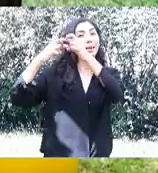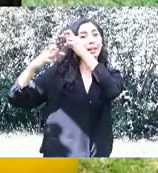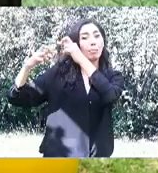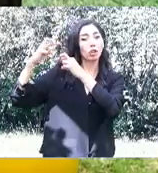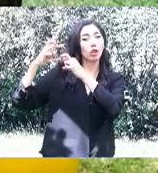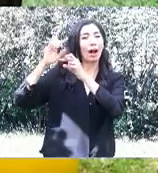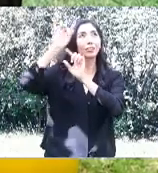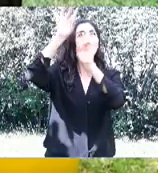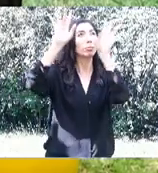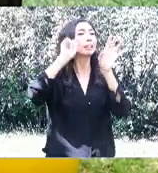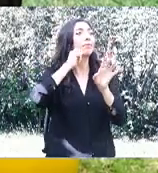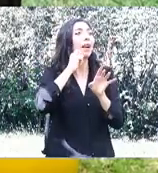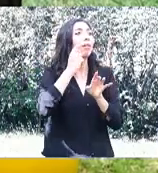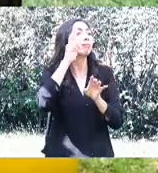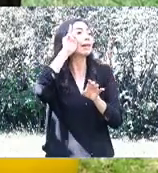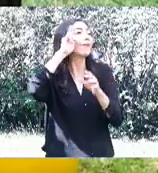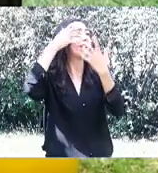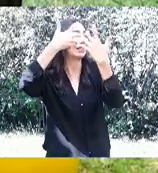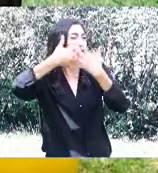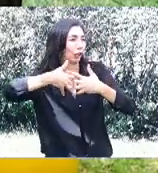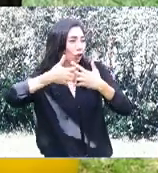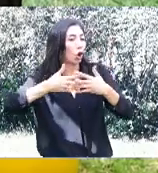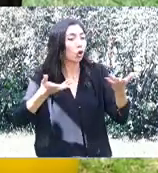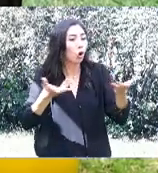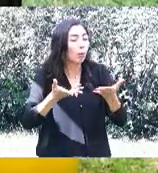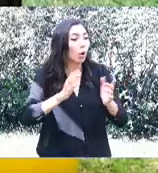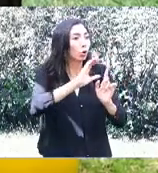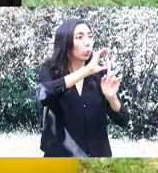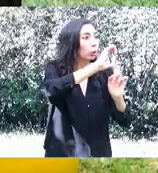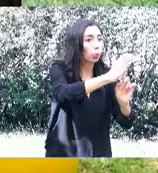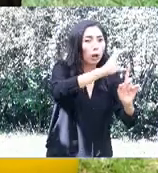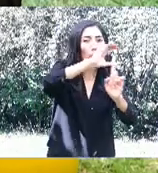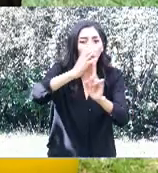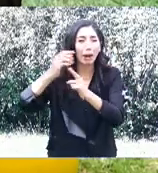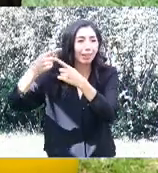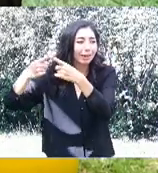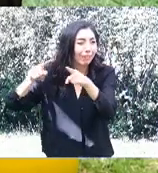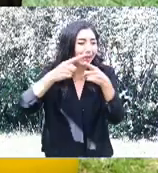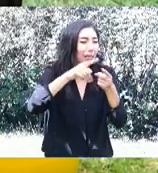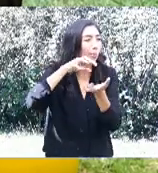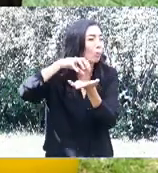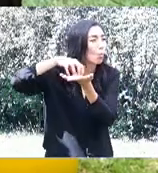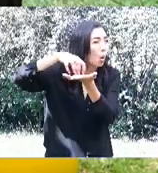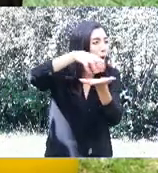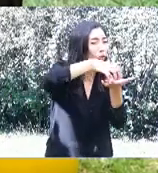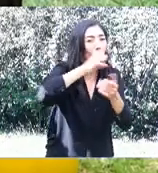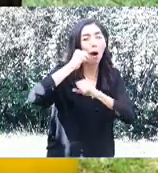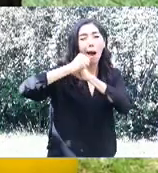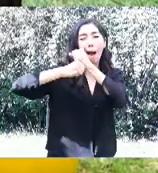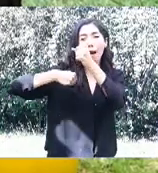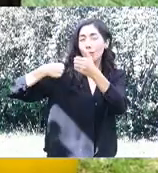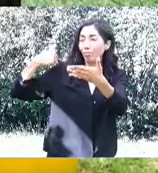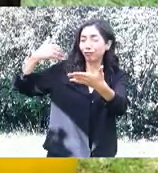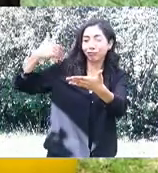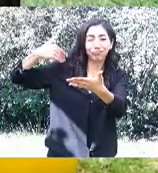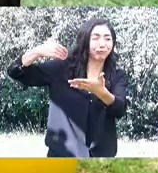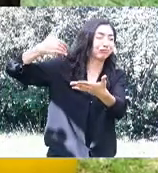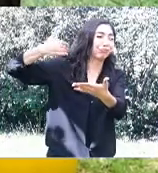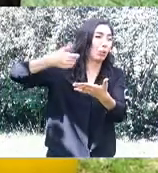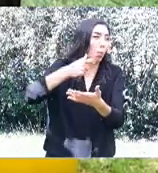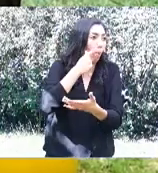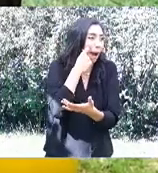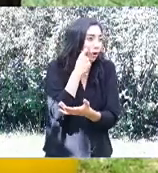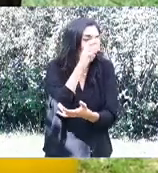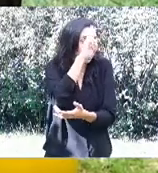una reflexión es como las culturas a través de la historia a través de e los miles de años que tenemos como raza